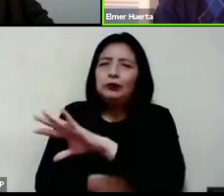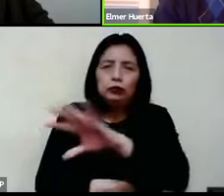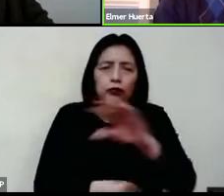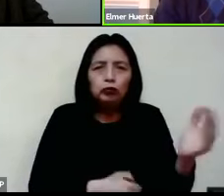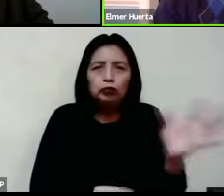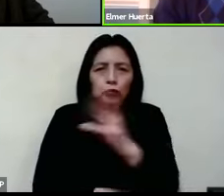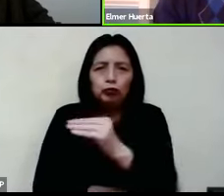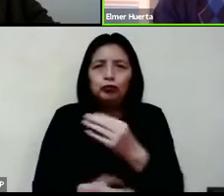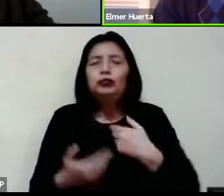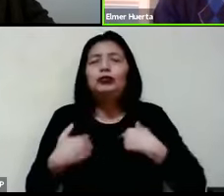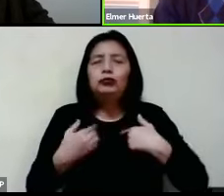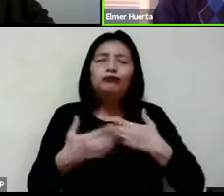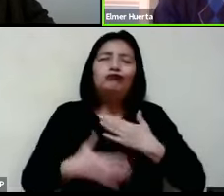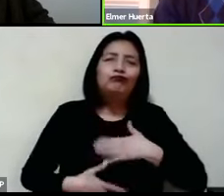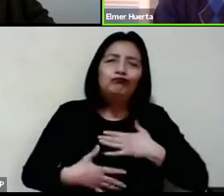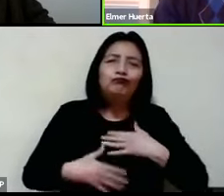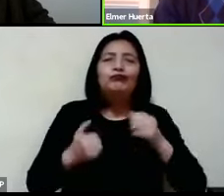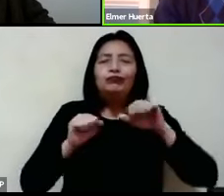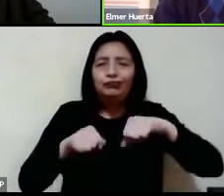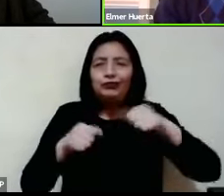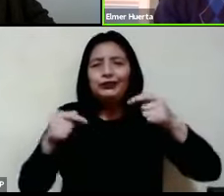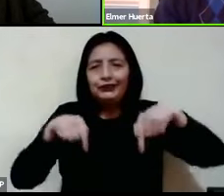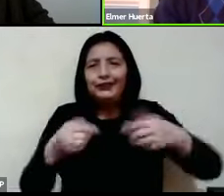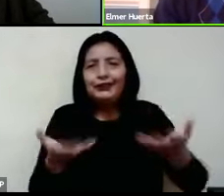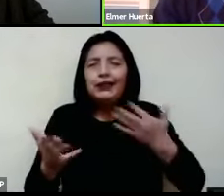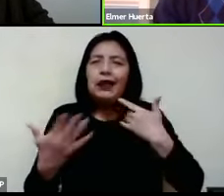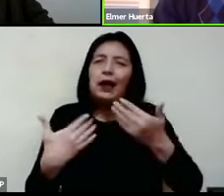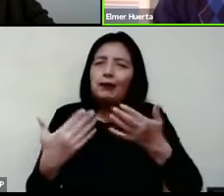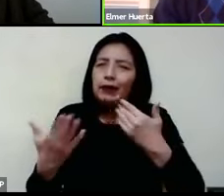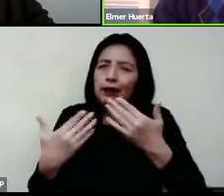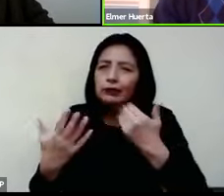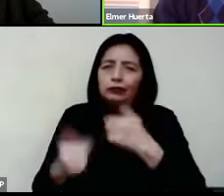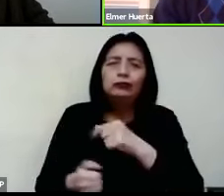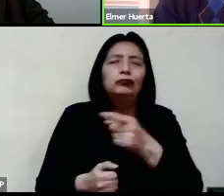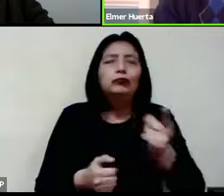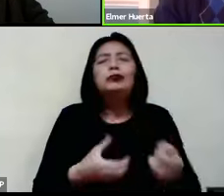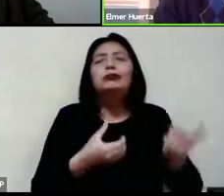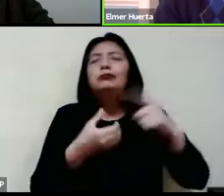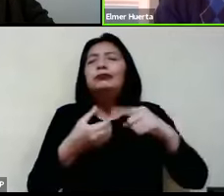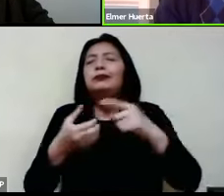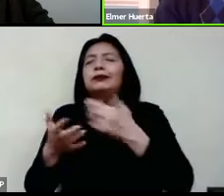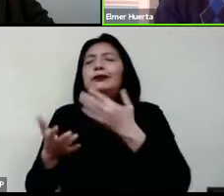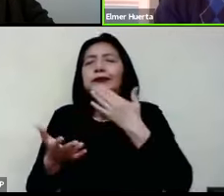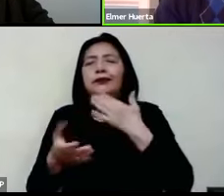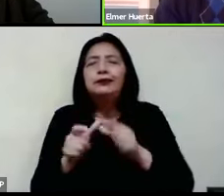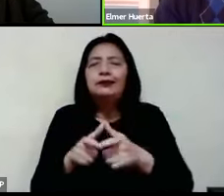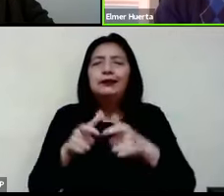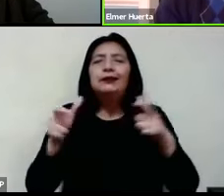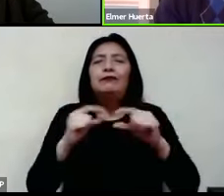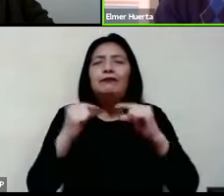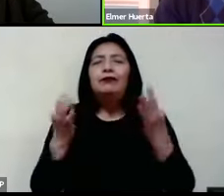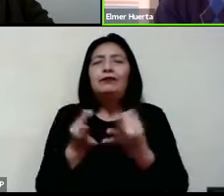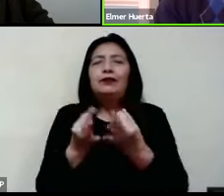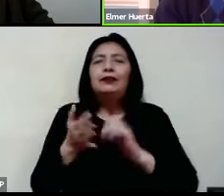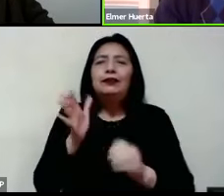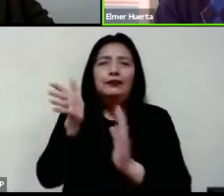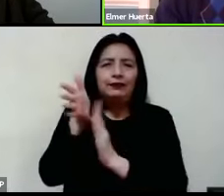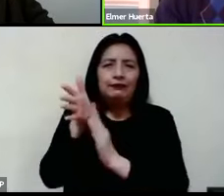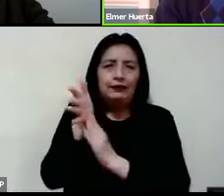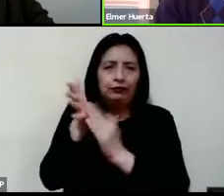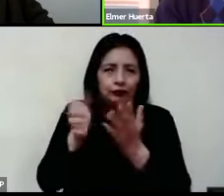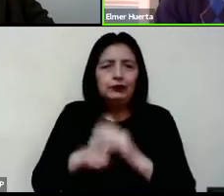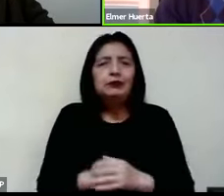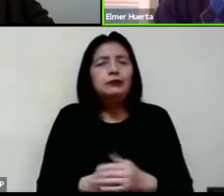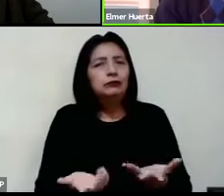Estoy encantado de estar en esta conversación con los miembros de la gran familia de la Defensoría del Pueblo,